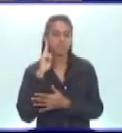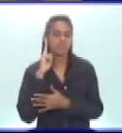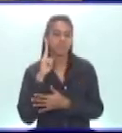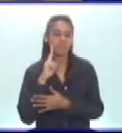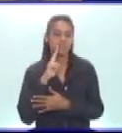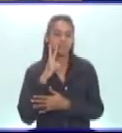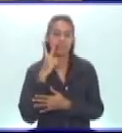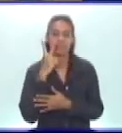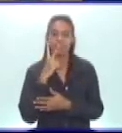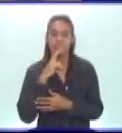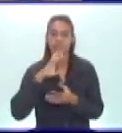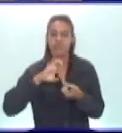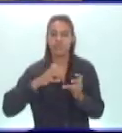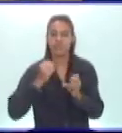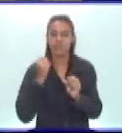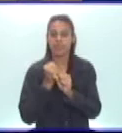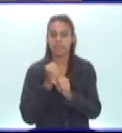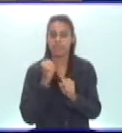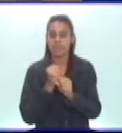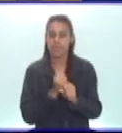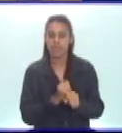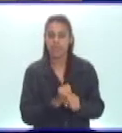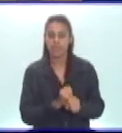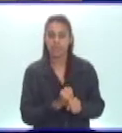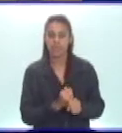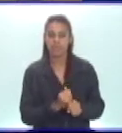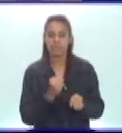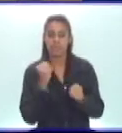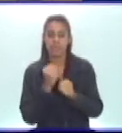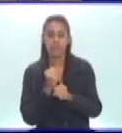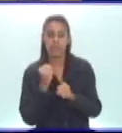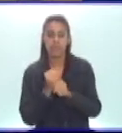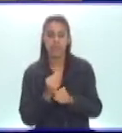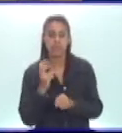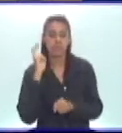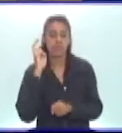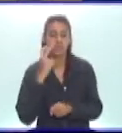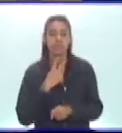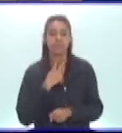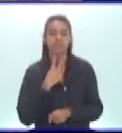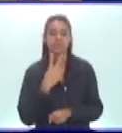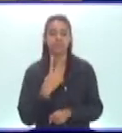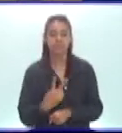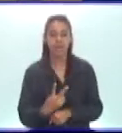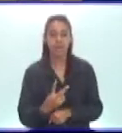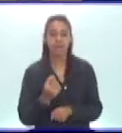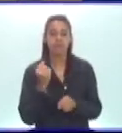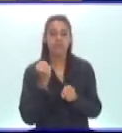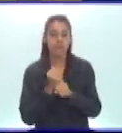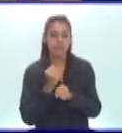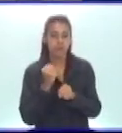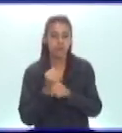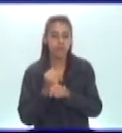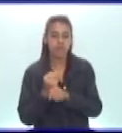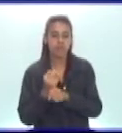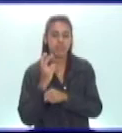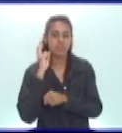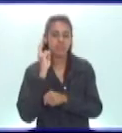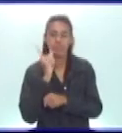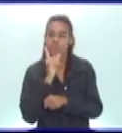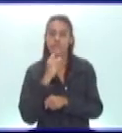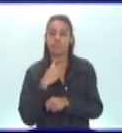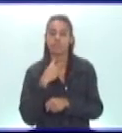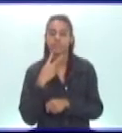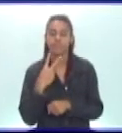líneas de trabajos. El trabajo con los sonidos verbales y el trabajo con los sonidos no